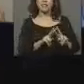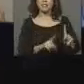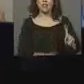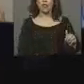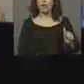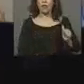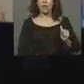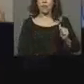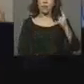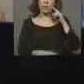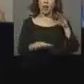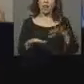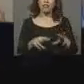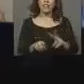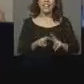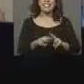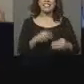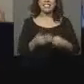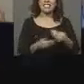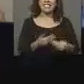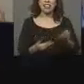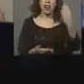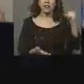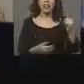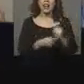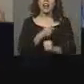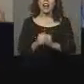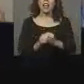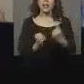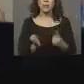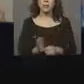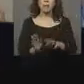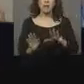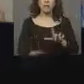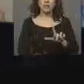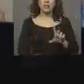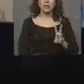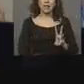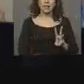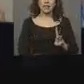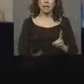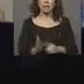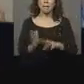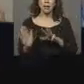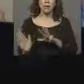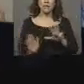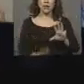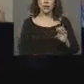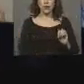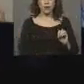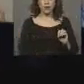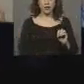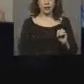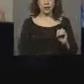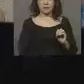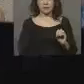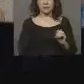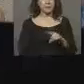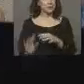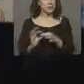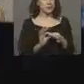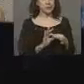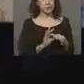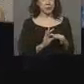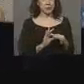aplicación para los hechos acaecidos durante el año 1973 a 1990. Por lo